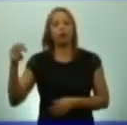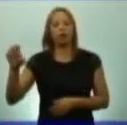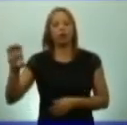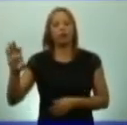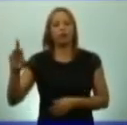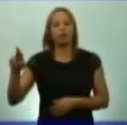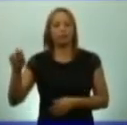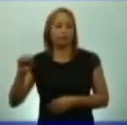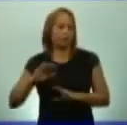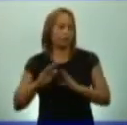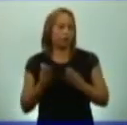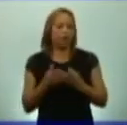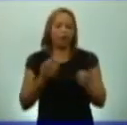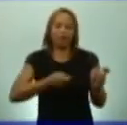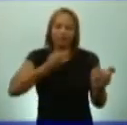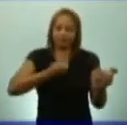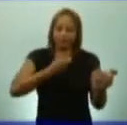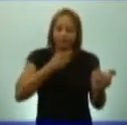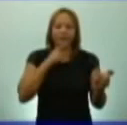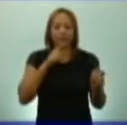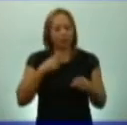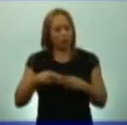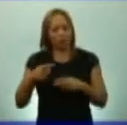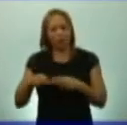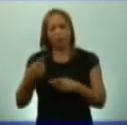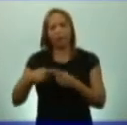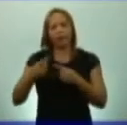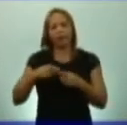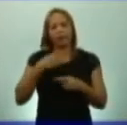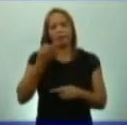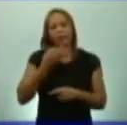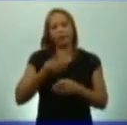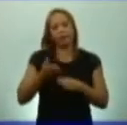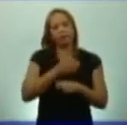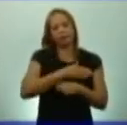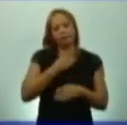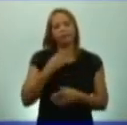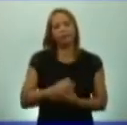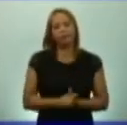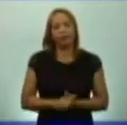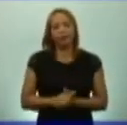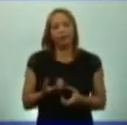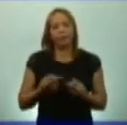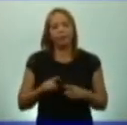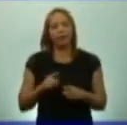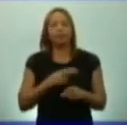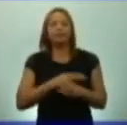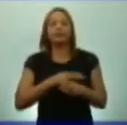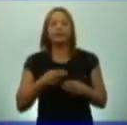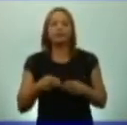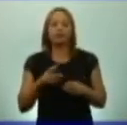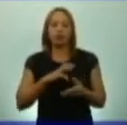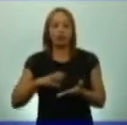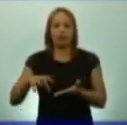las agresiones que te hemos mencionado. Pero como parte de la historia